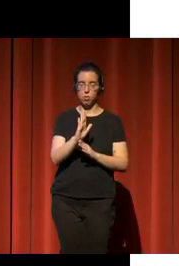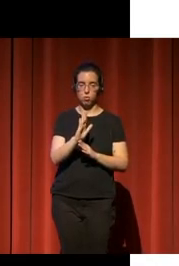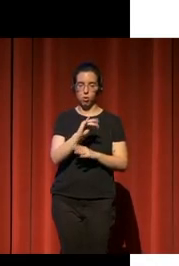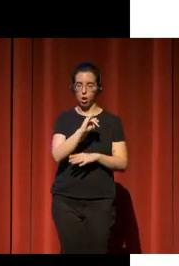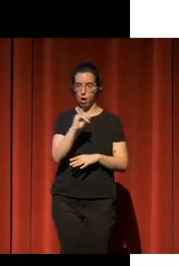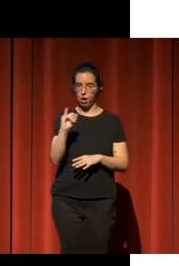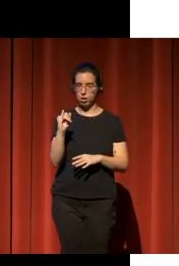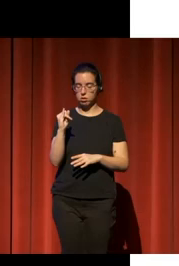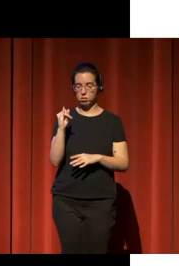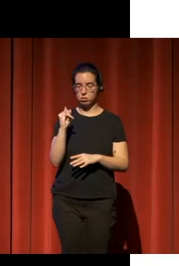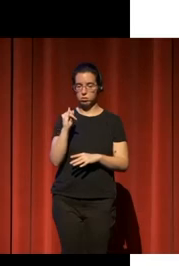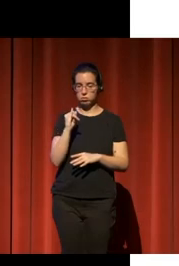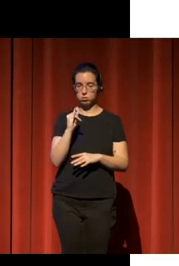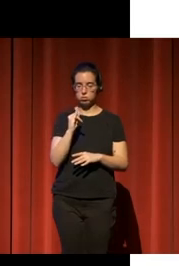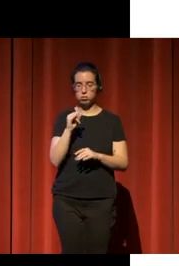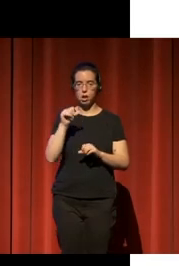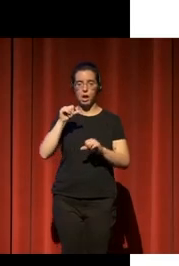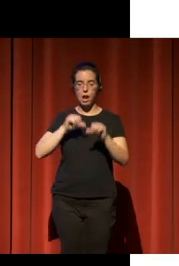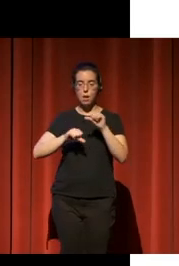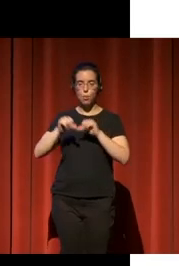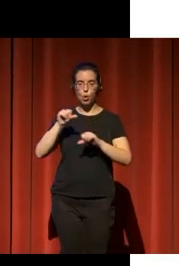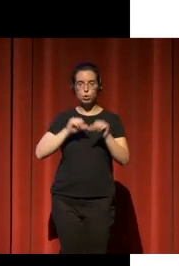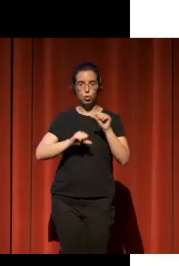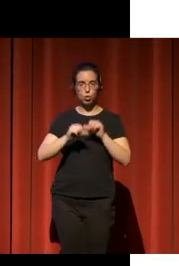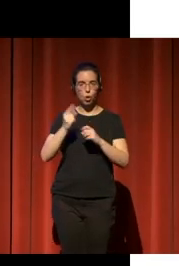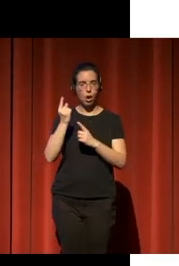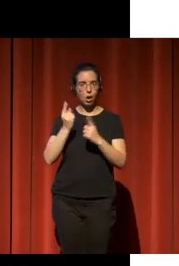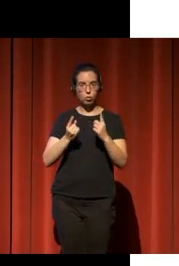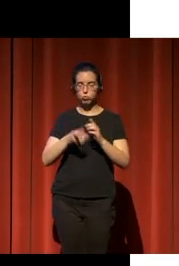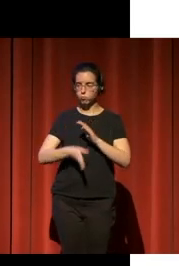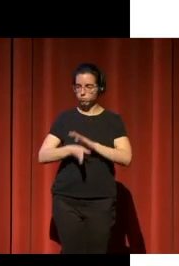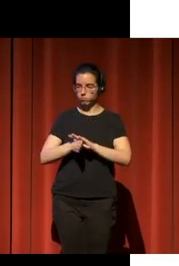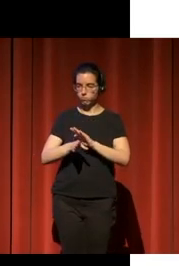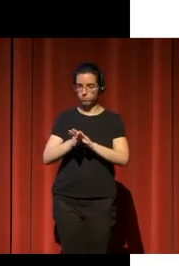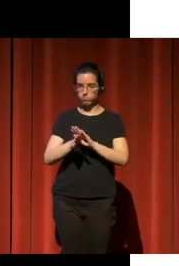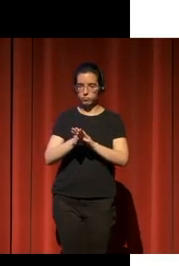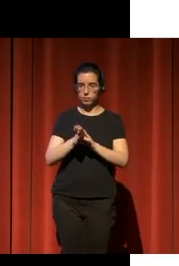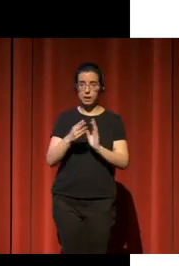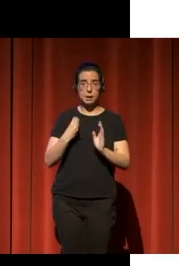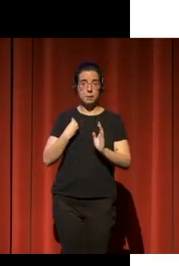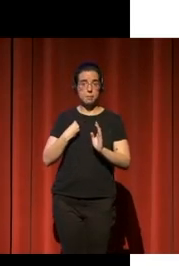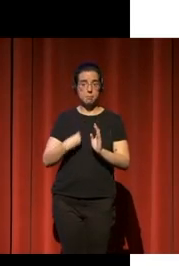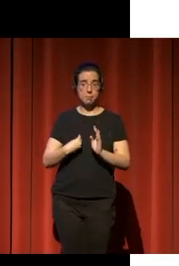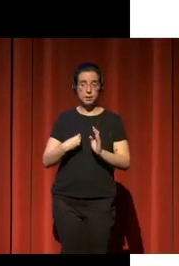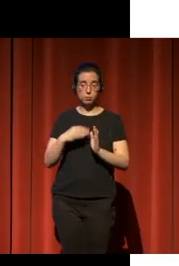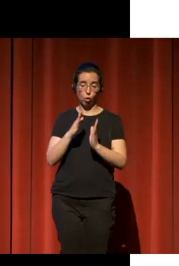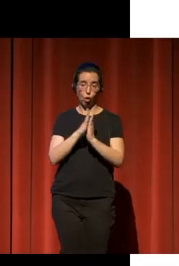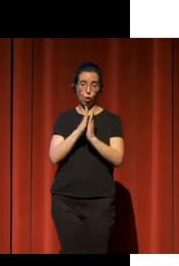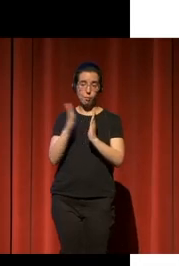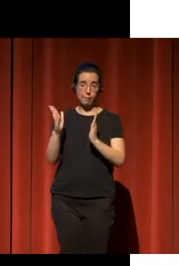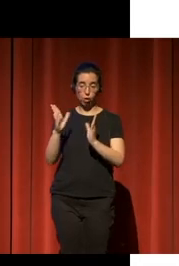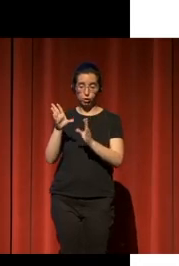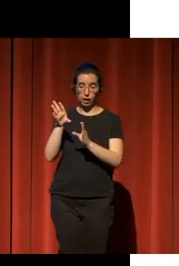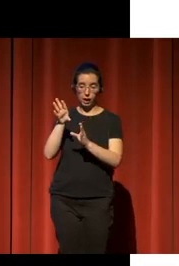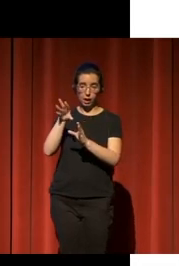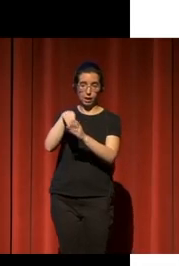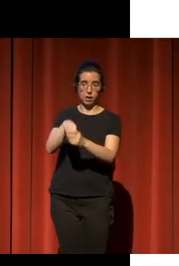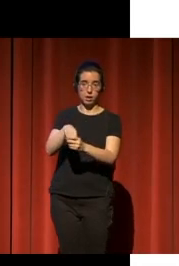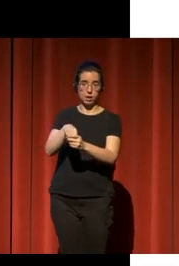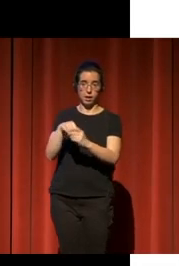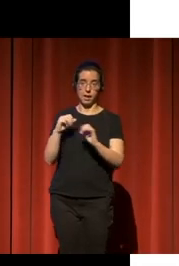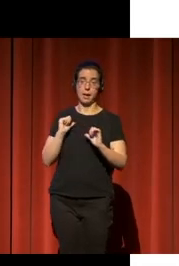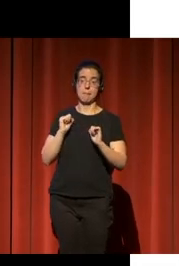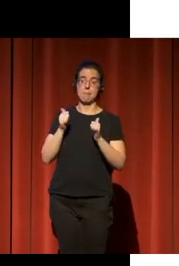eh digamos de Laboratorios que han continuado bien en la propia biblioteca donde donde se digamos donde